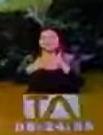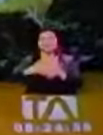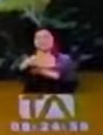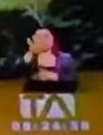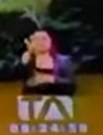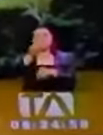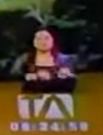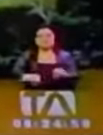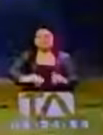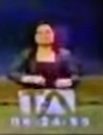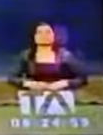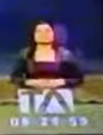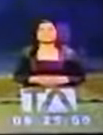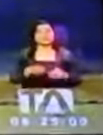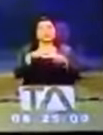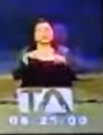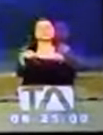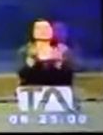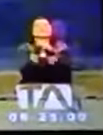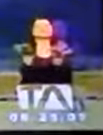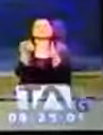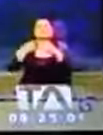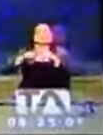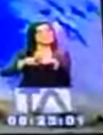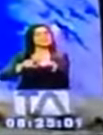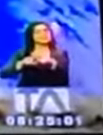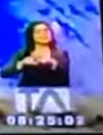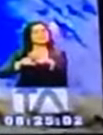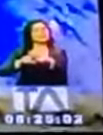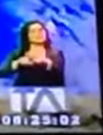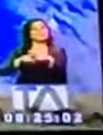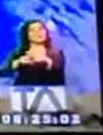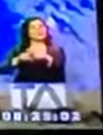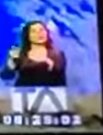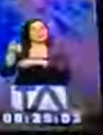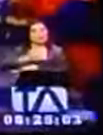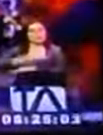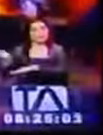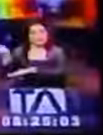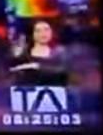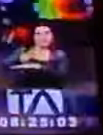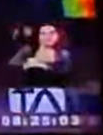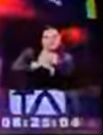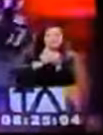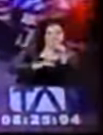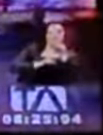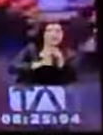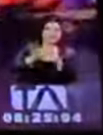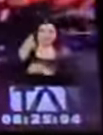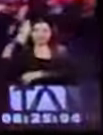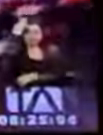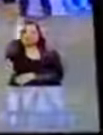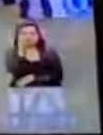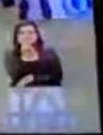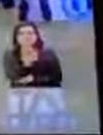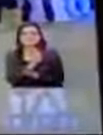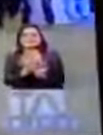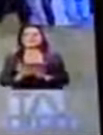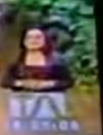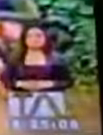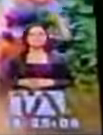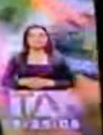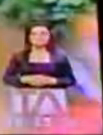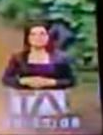mayo. El lugar exacto de partida y la ruta se revelará un día antes de la carrera. Y no nos cansamos de decir